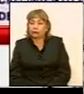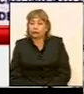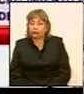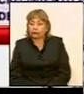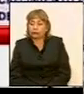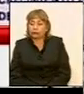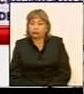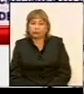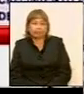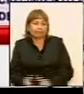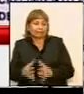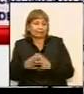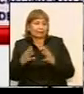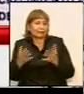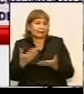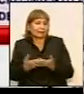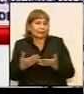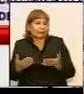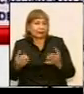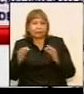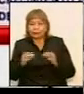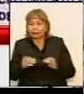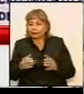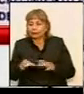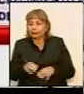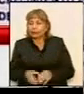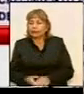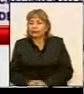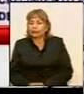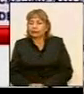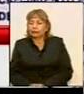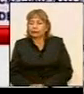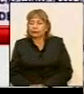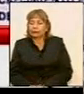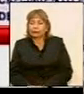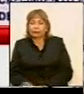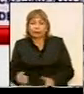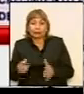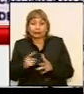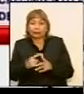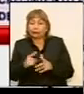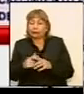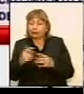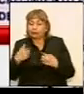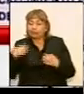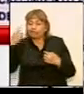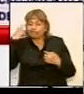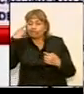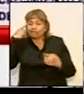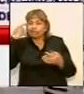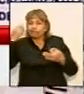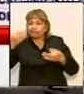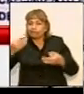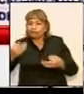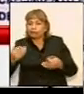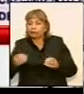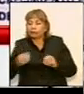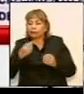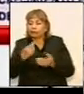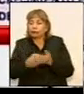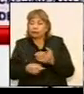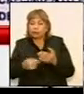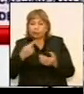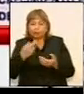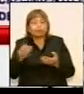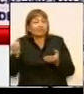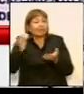pero no te generan tanto valor agregado como lo inicial. ¿Ya? Entonces, yo creo que hay que empezar a combatir un poco este mito de, oye, hay que generar